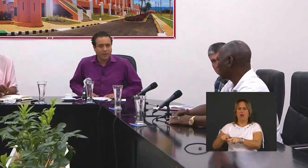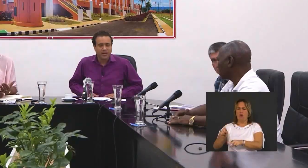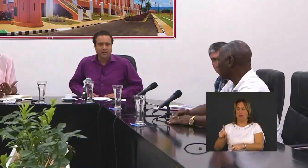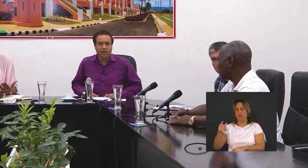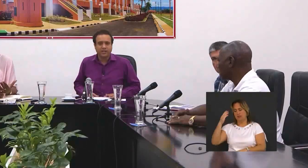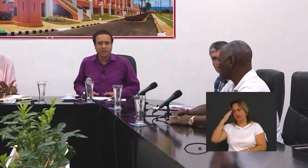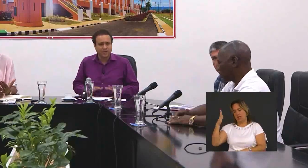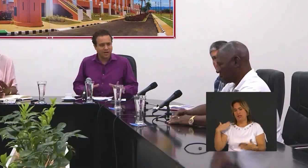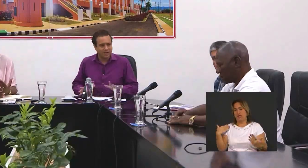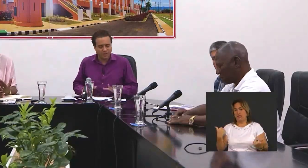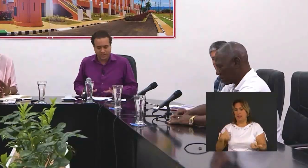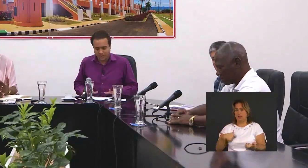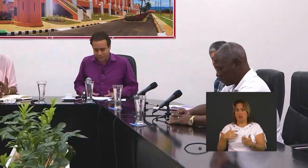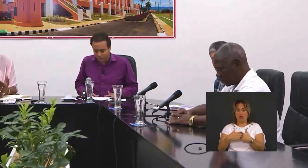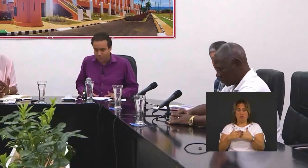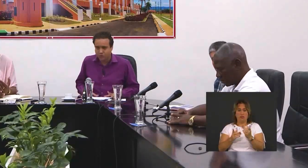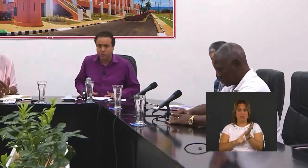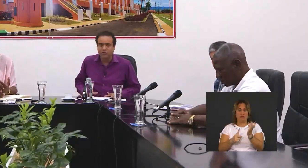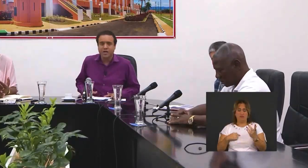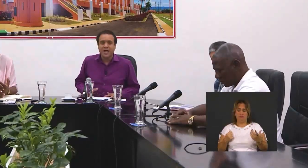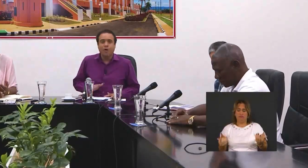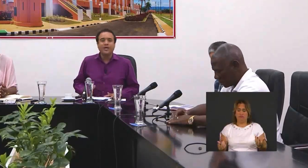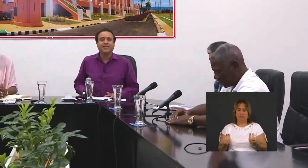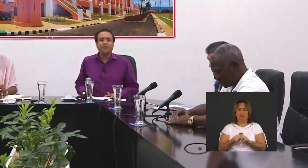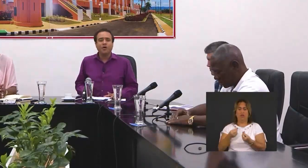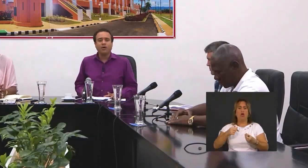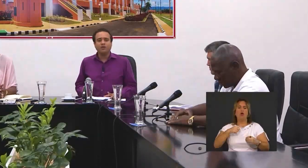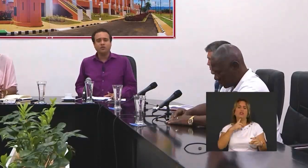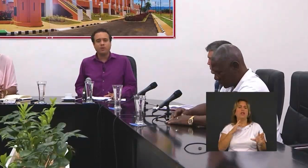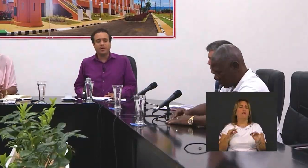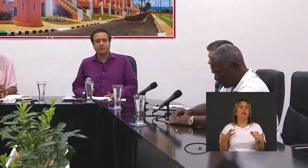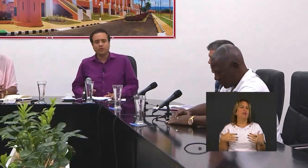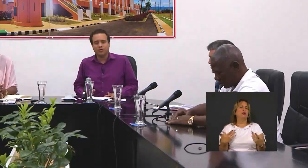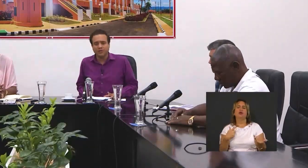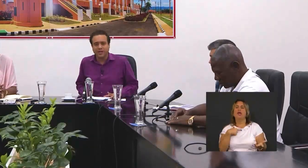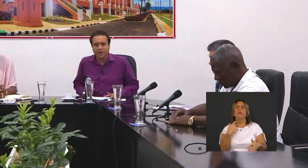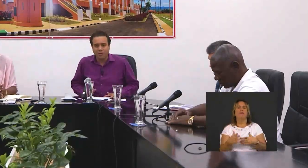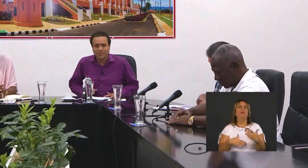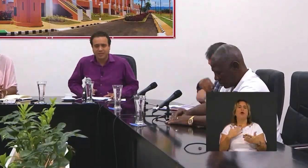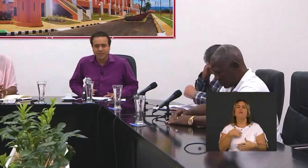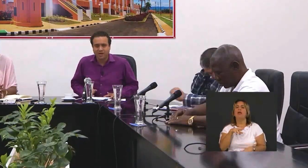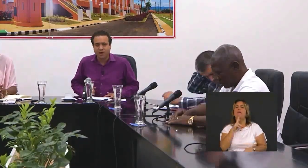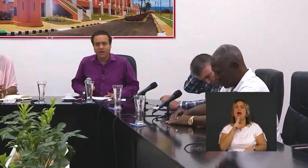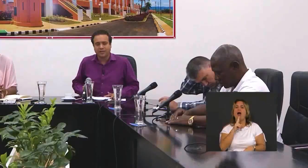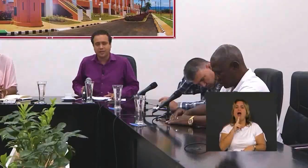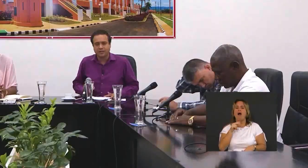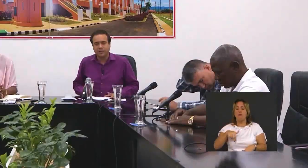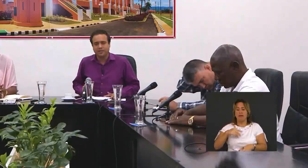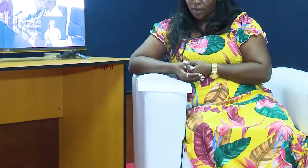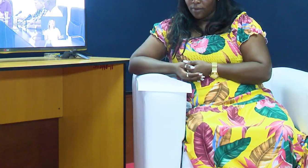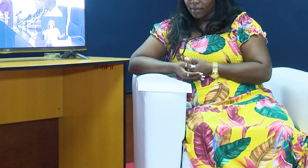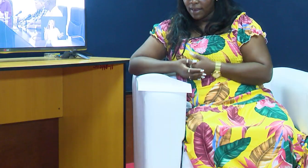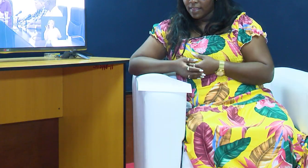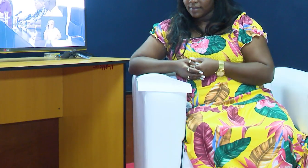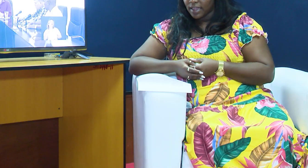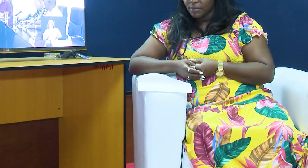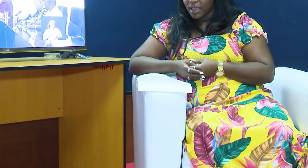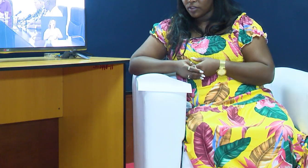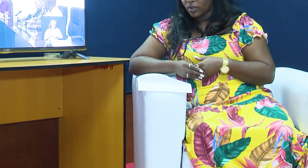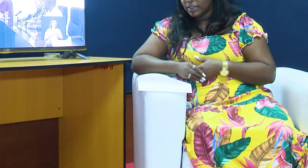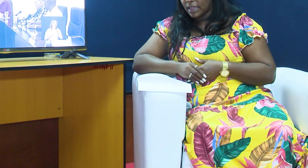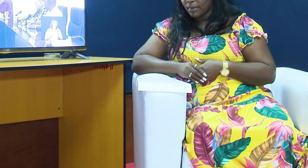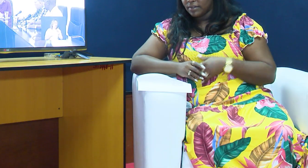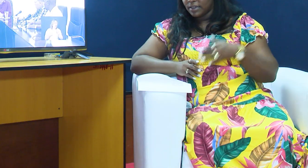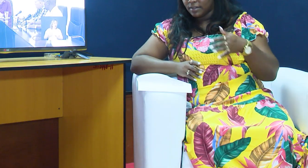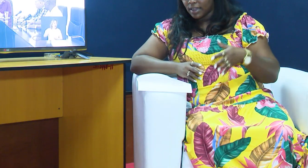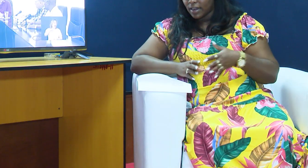es solucionar la problemática a nuestra ciudadanía. Y, por consiguiente, que los niveles de